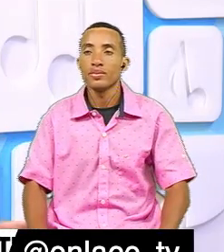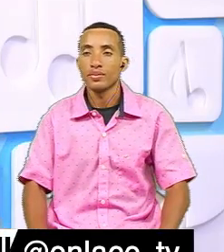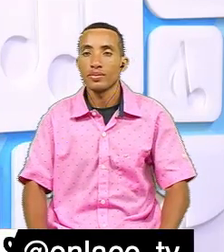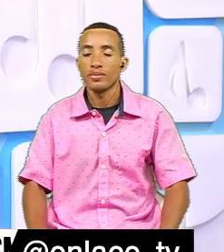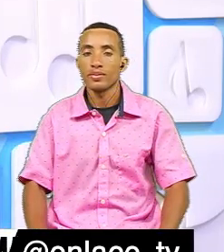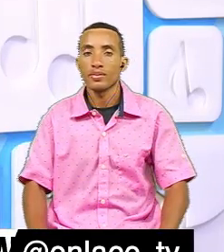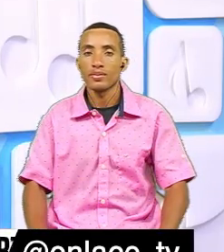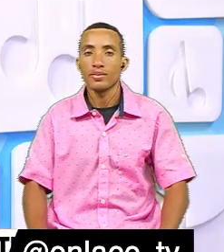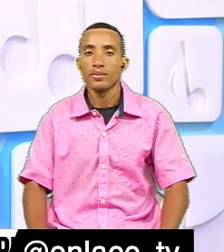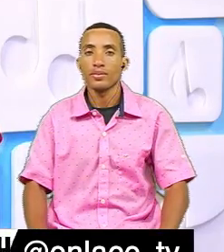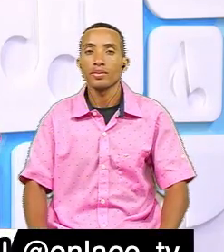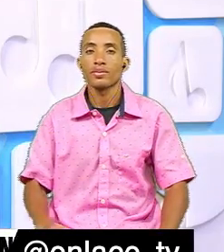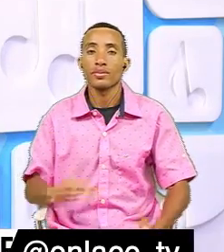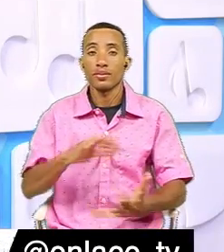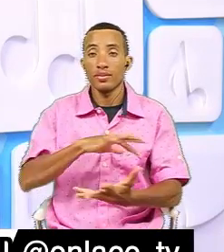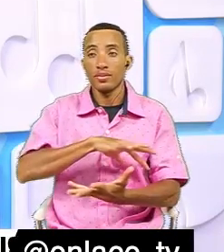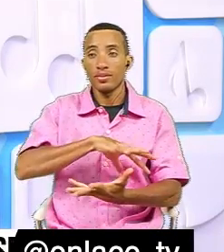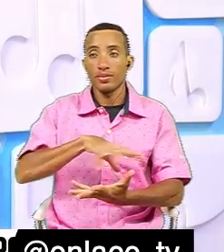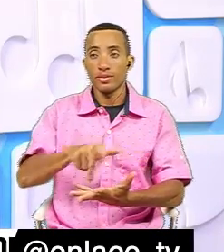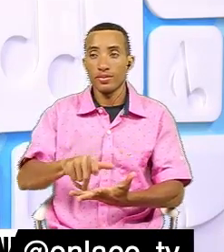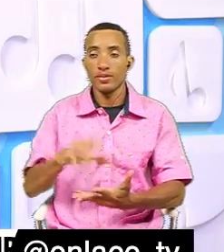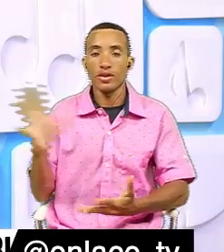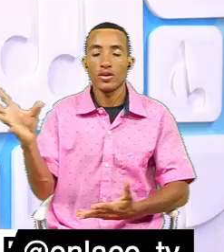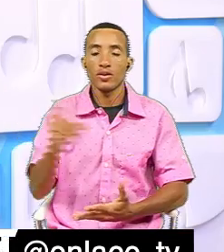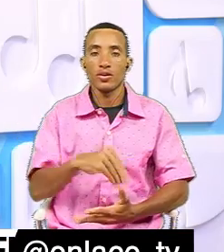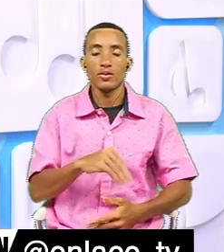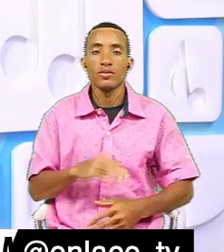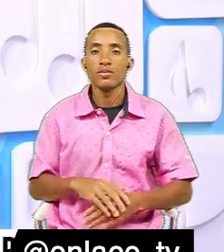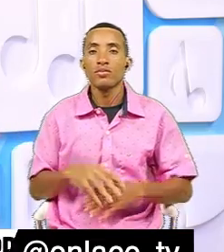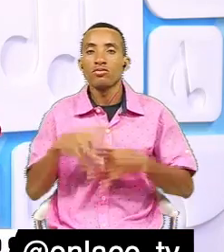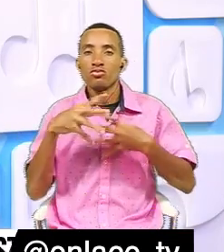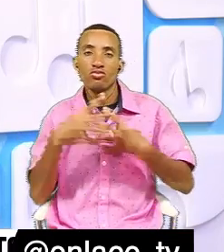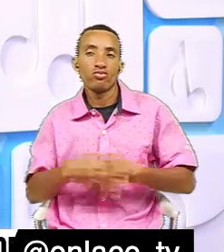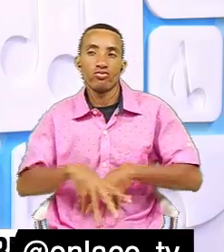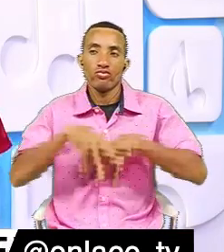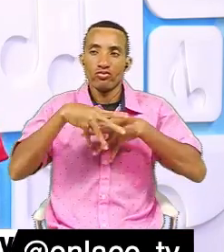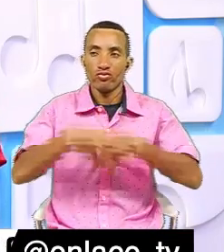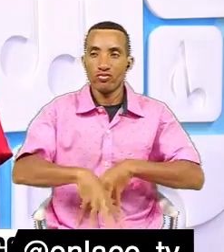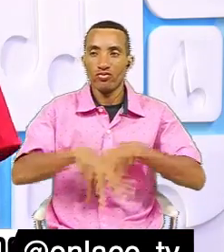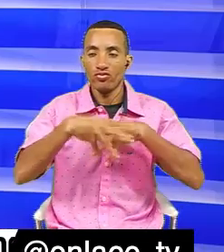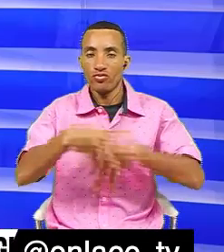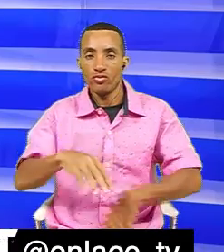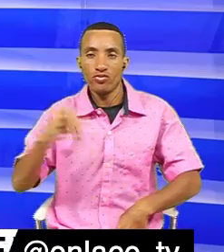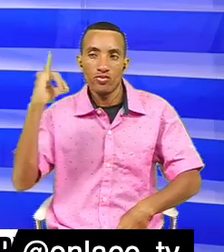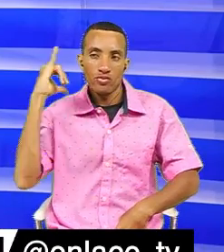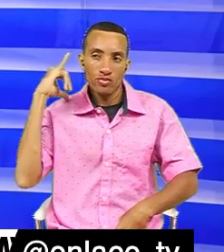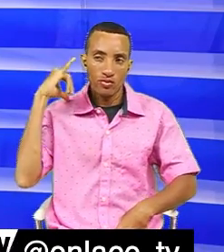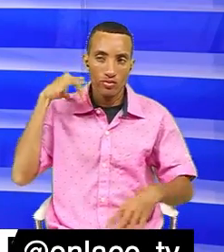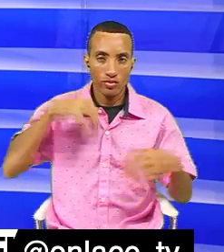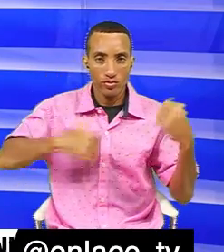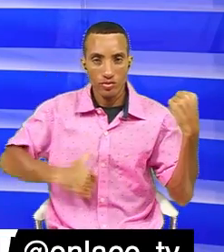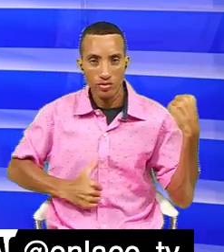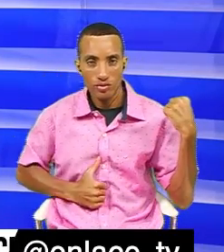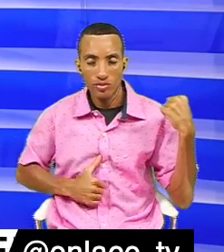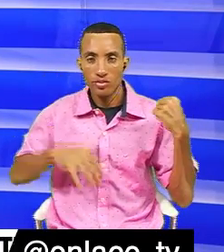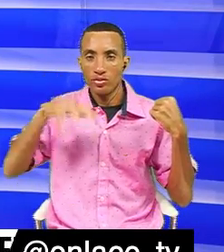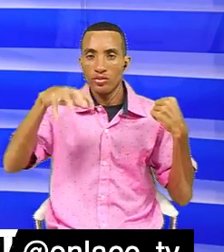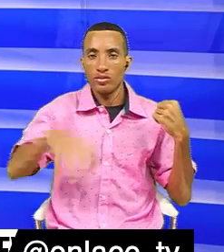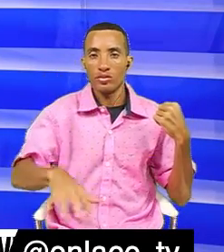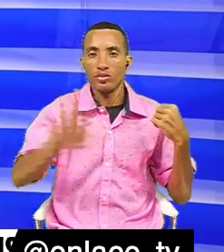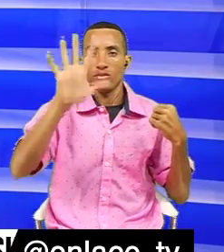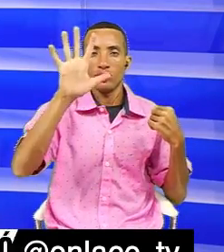Y los santandereanos disfrutaron del desfile de independencia brindado por tropas militares, especialmente por la 5ª Brigada del